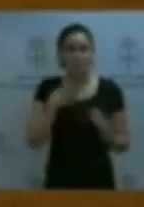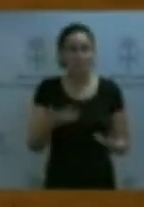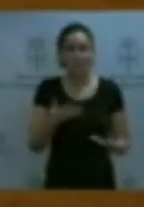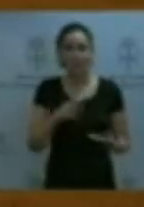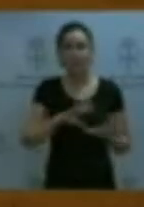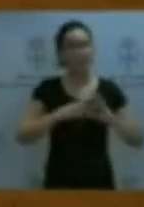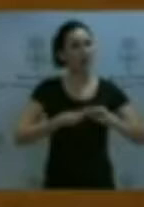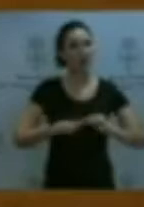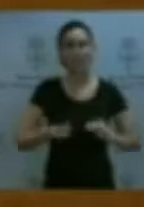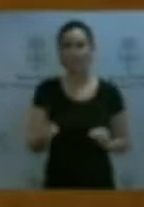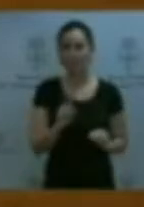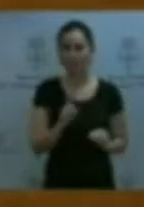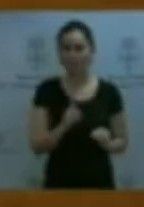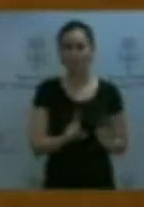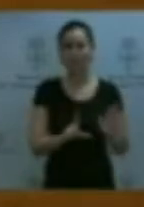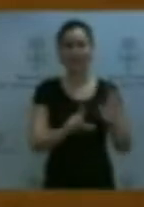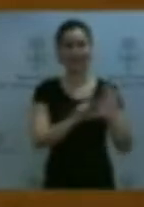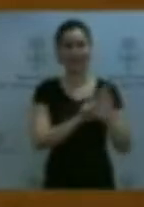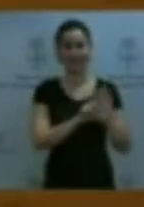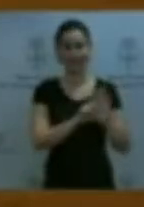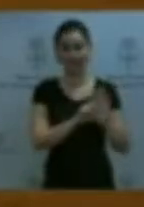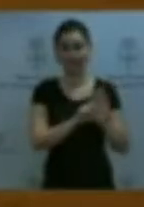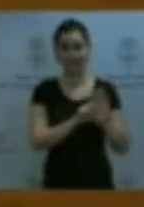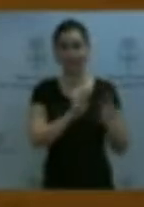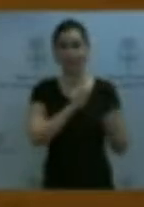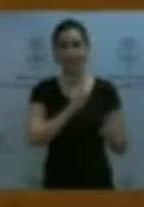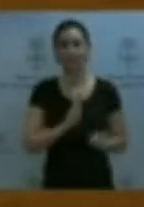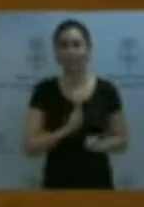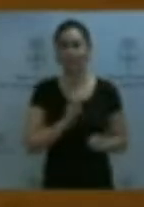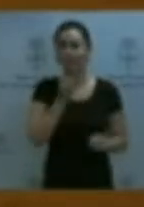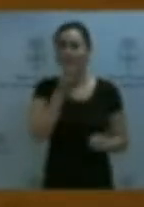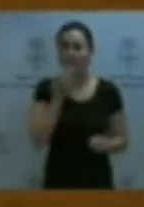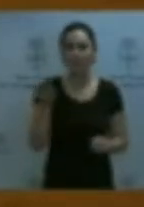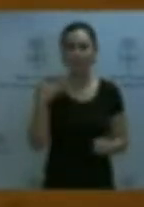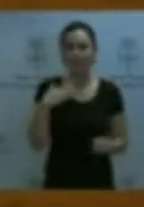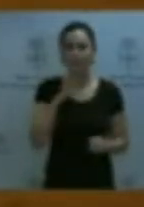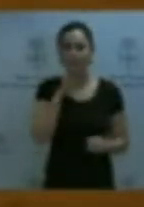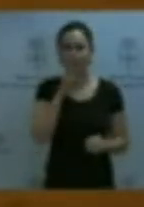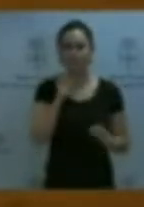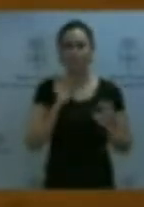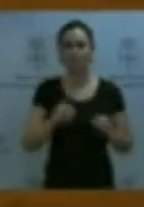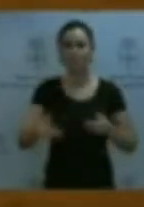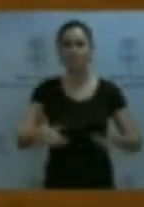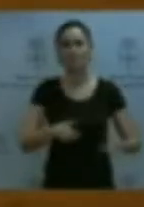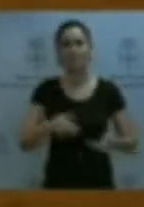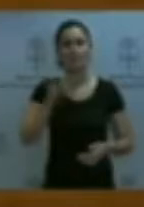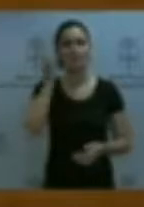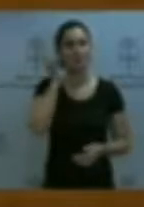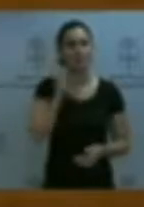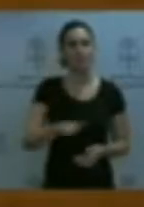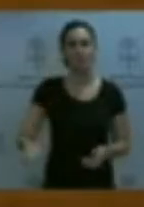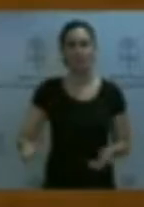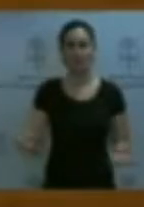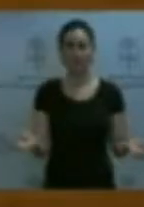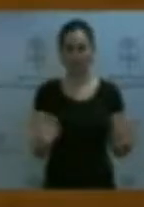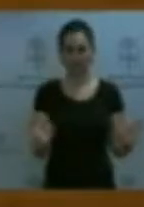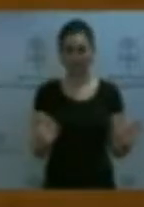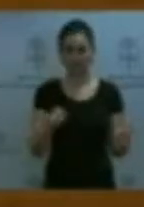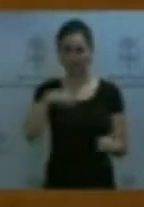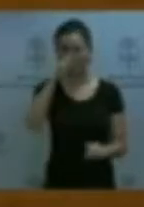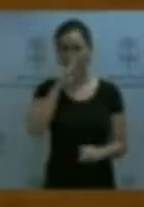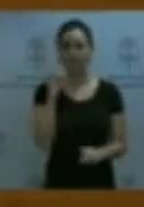respuestas adecuadas a las demandas de las mujeres, de los padres, de las familias, creemos